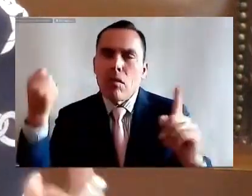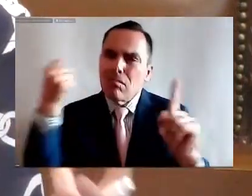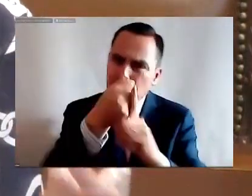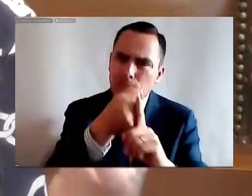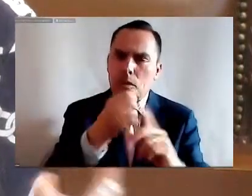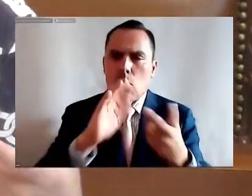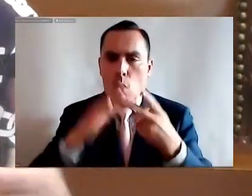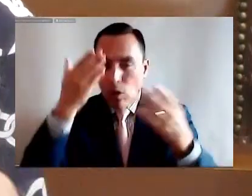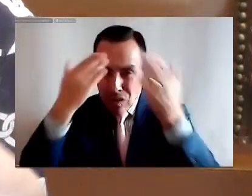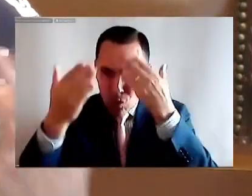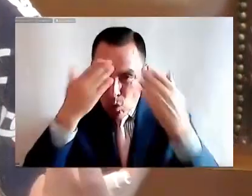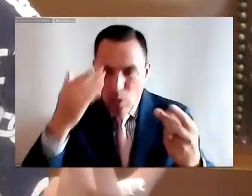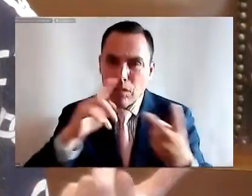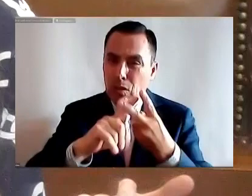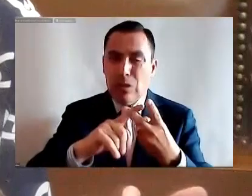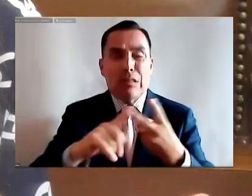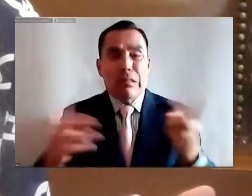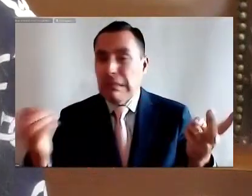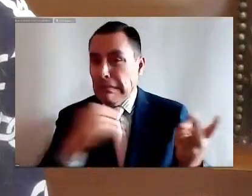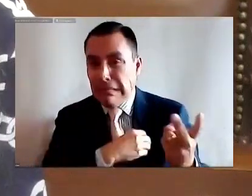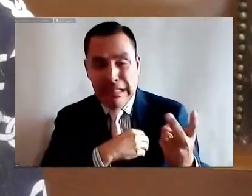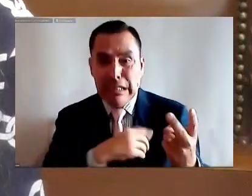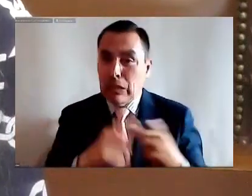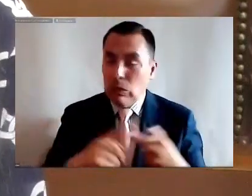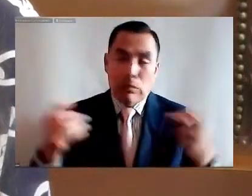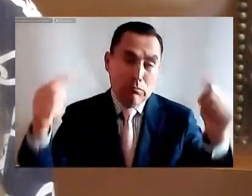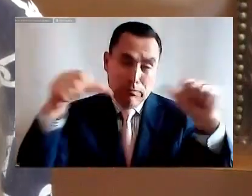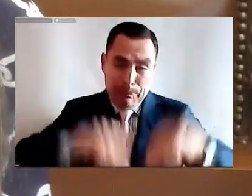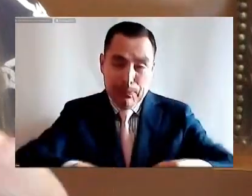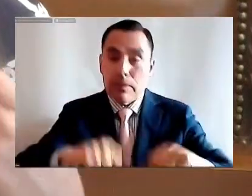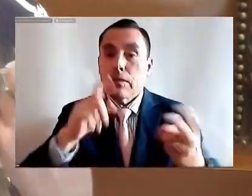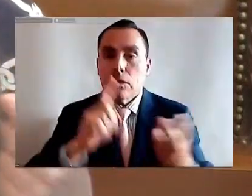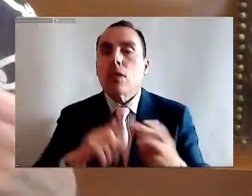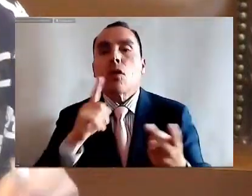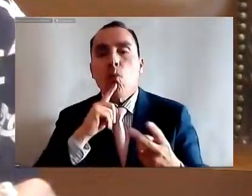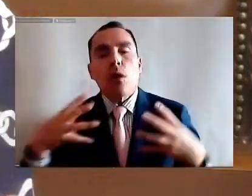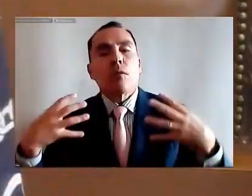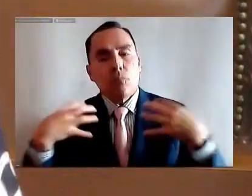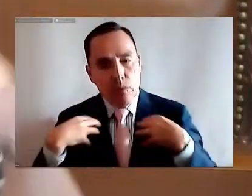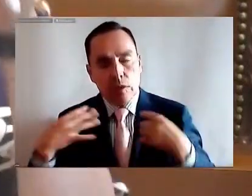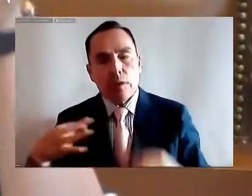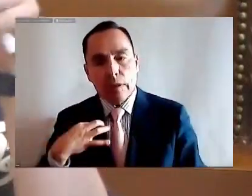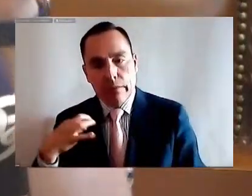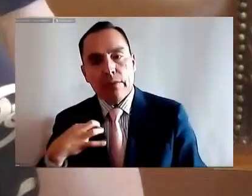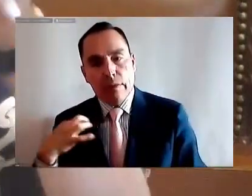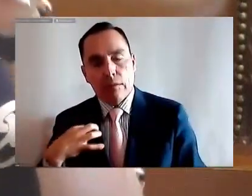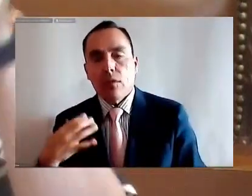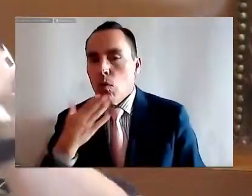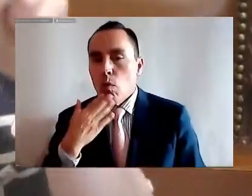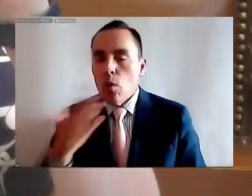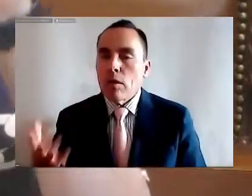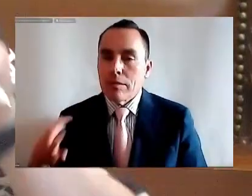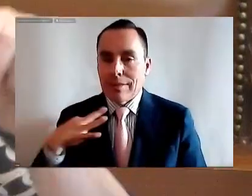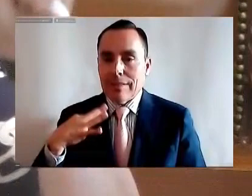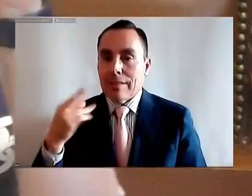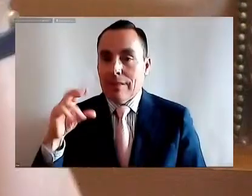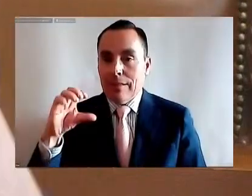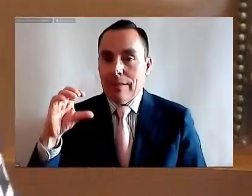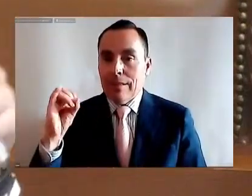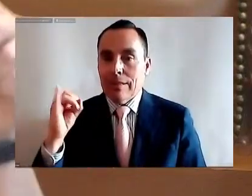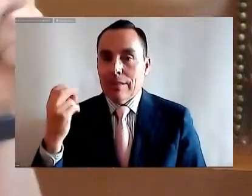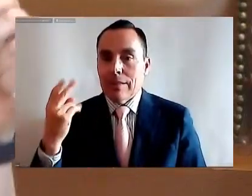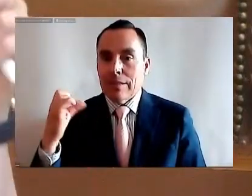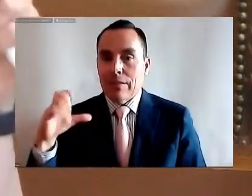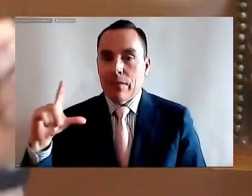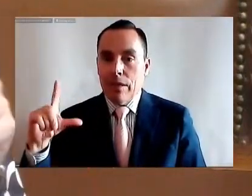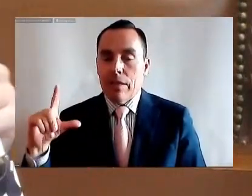psicológicas obviamente puede ser un supuesto de responsabilidad civil, pero hay un ámbito que es un tipo de violencia de género particular